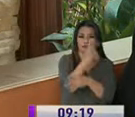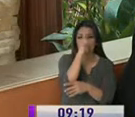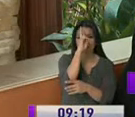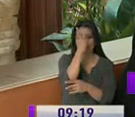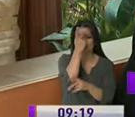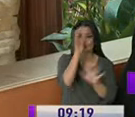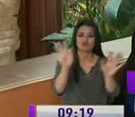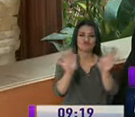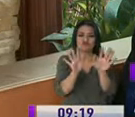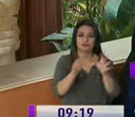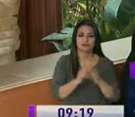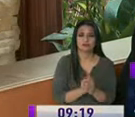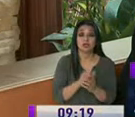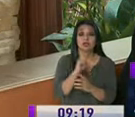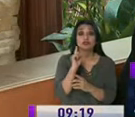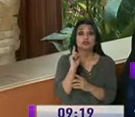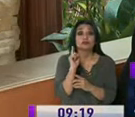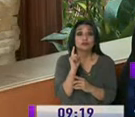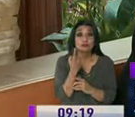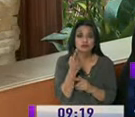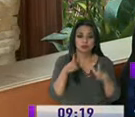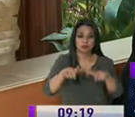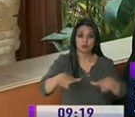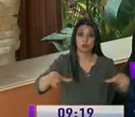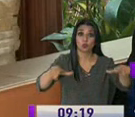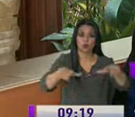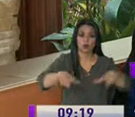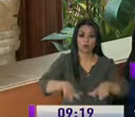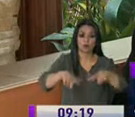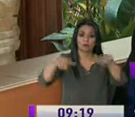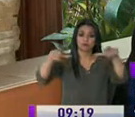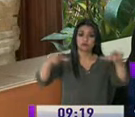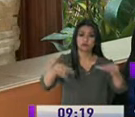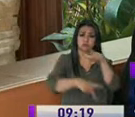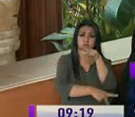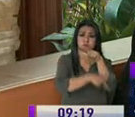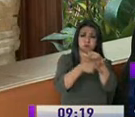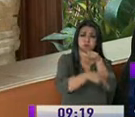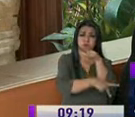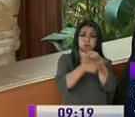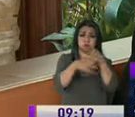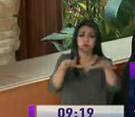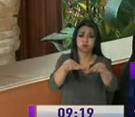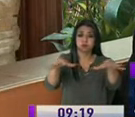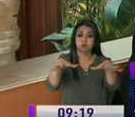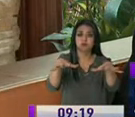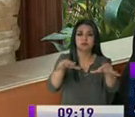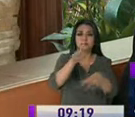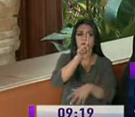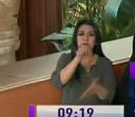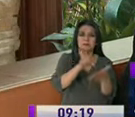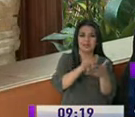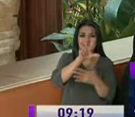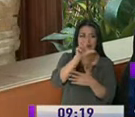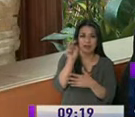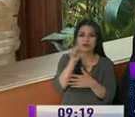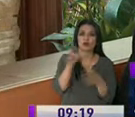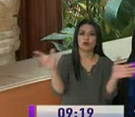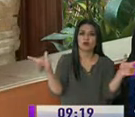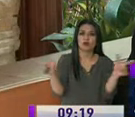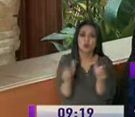eso. Lo único que está haciendo es reducir de 1.030 hectáreas a 300